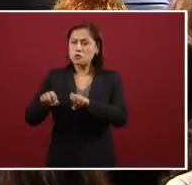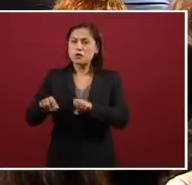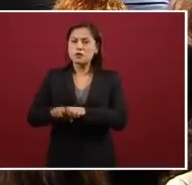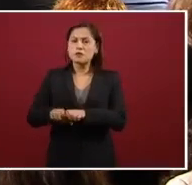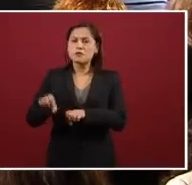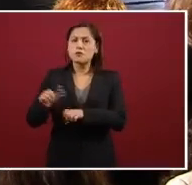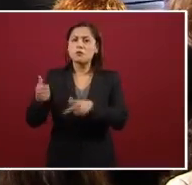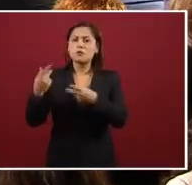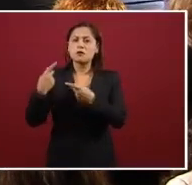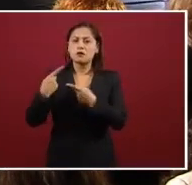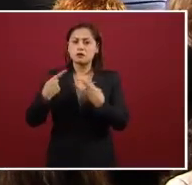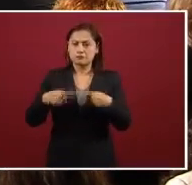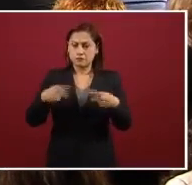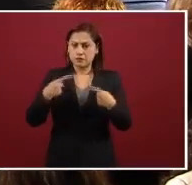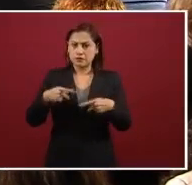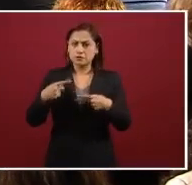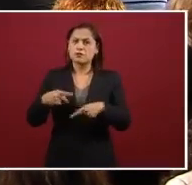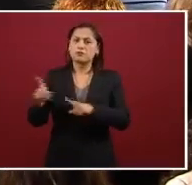lo